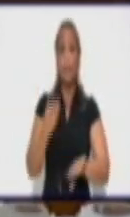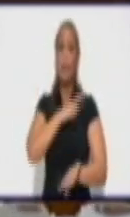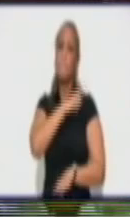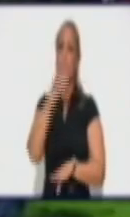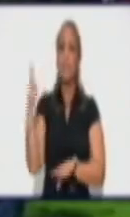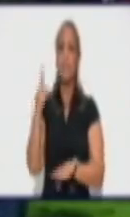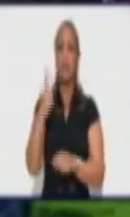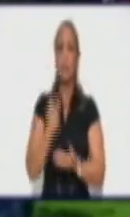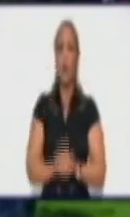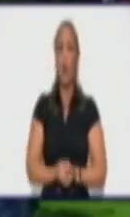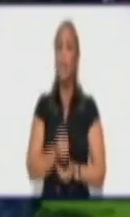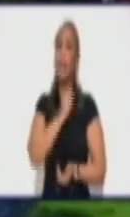queremos agradecer